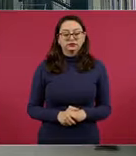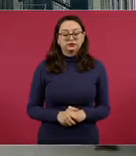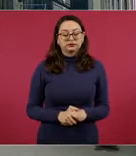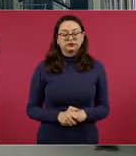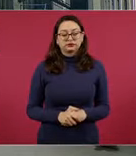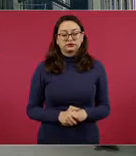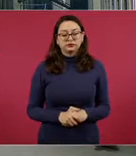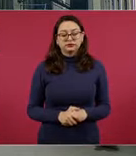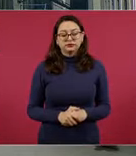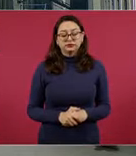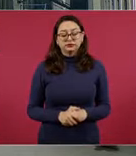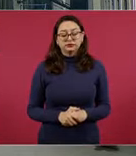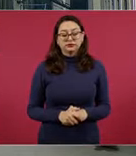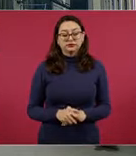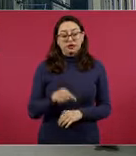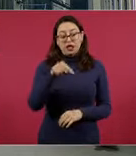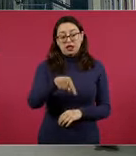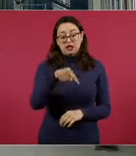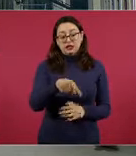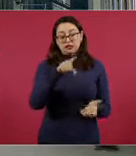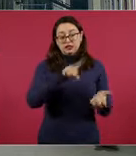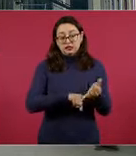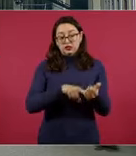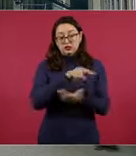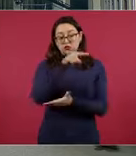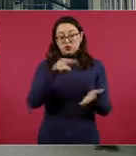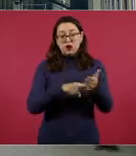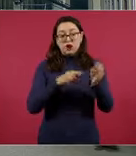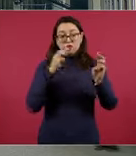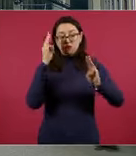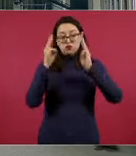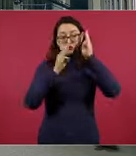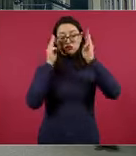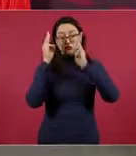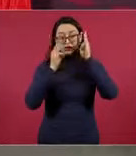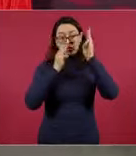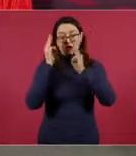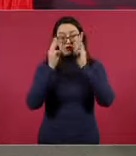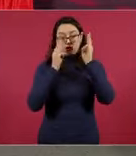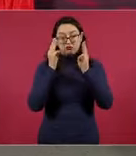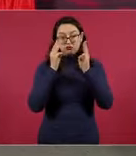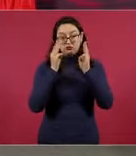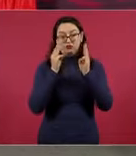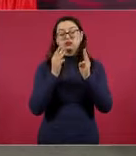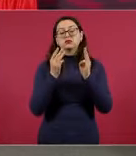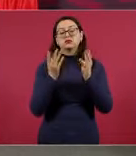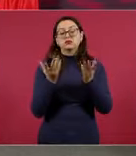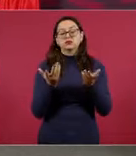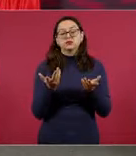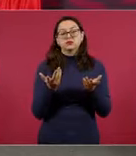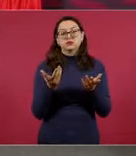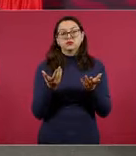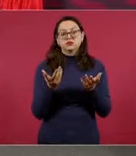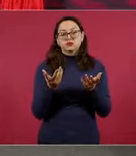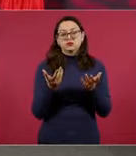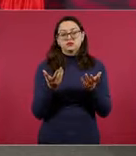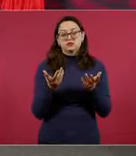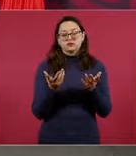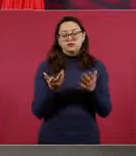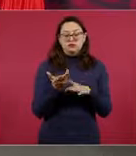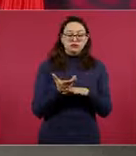el museo de sitio de los años 50 lo hizo a finales de los 40. Creo, del